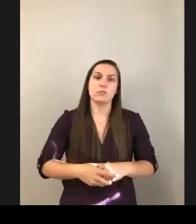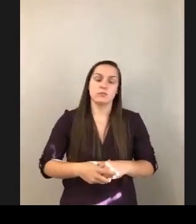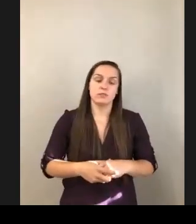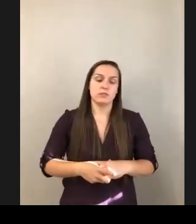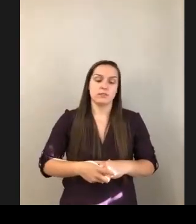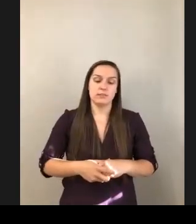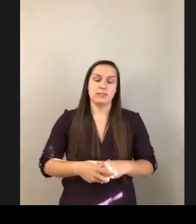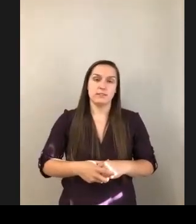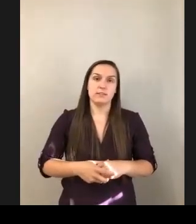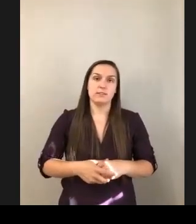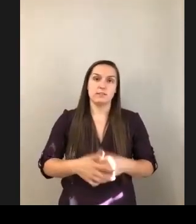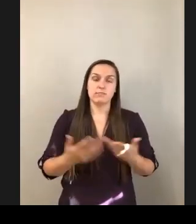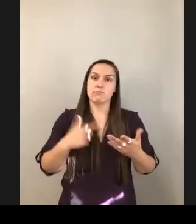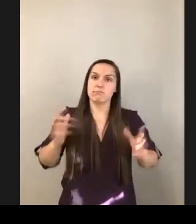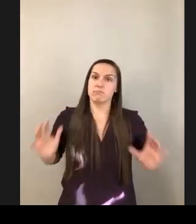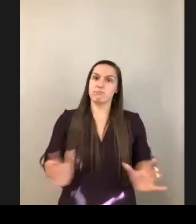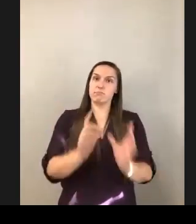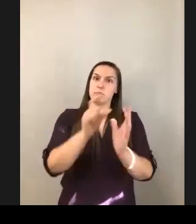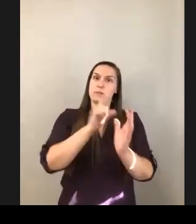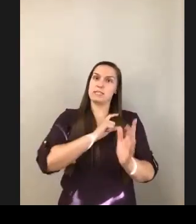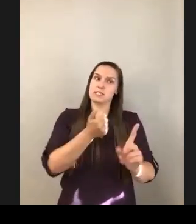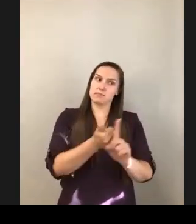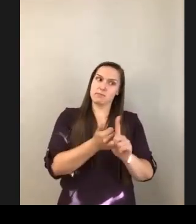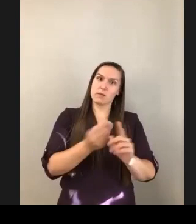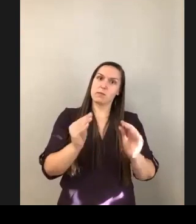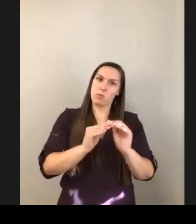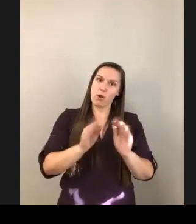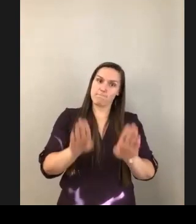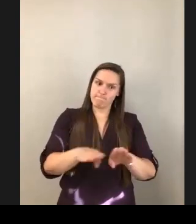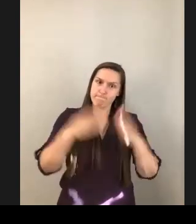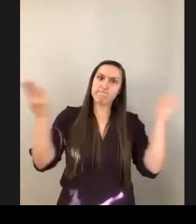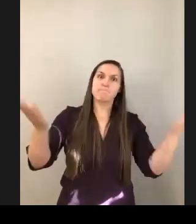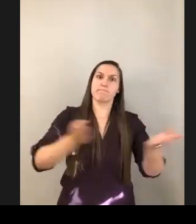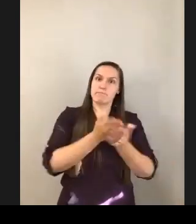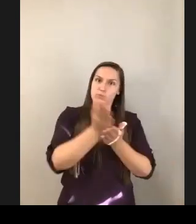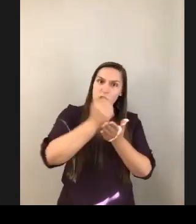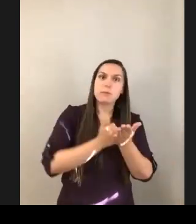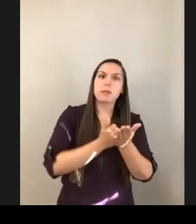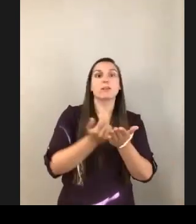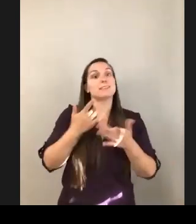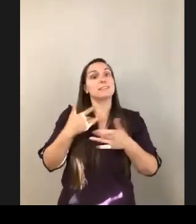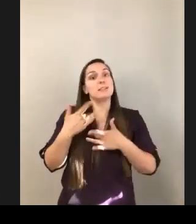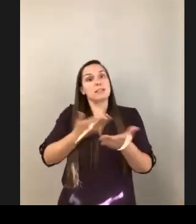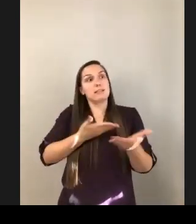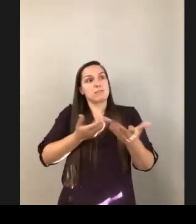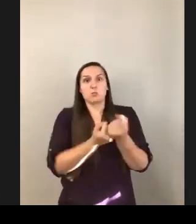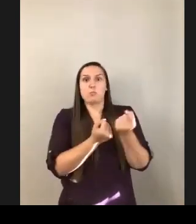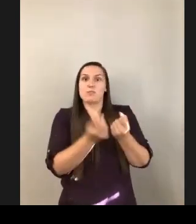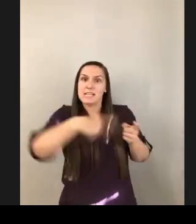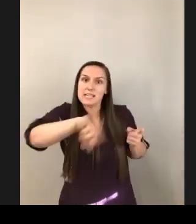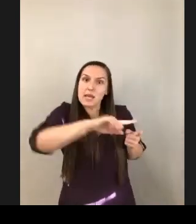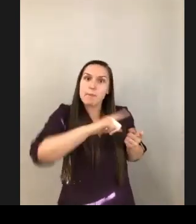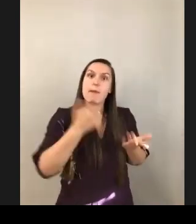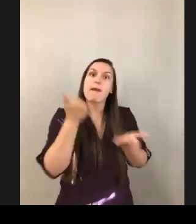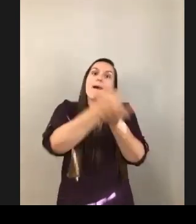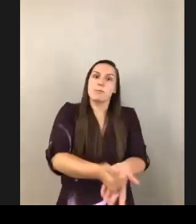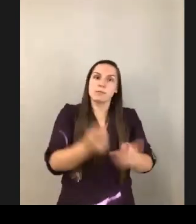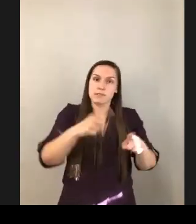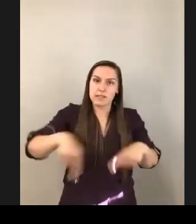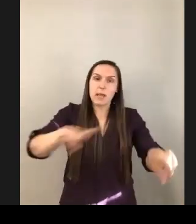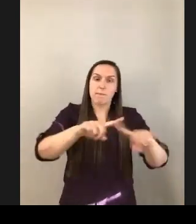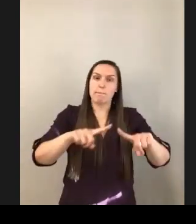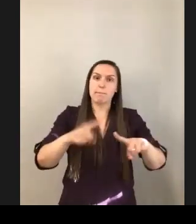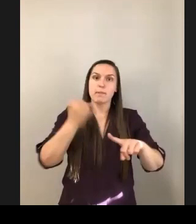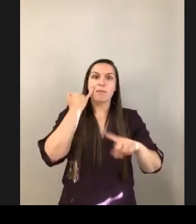monitor. Yo siempre aliento al departamento de policía que sean más transparentes. Normalmente les